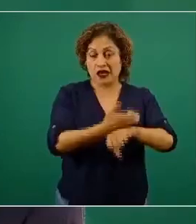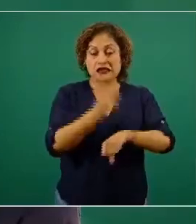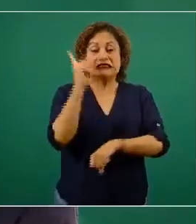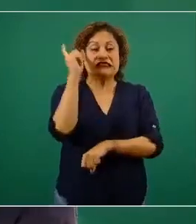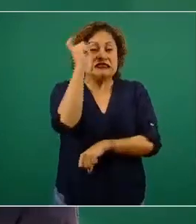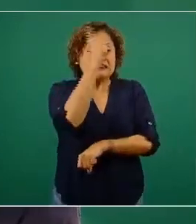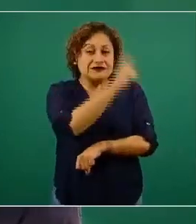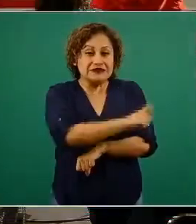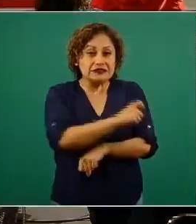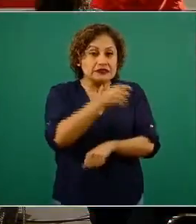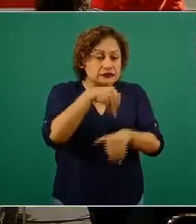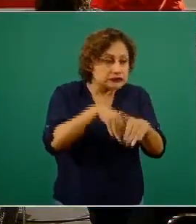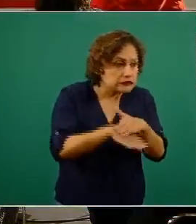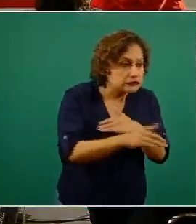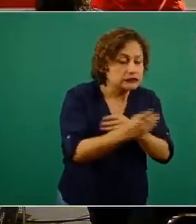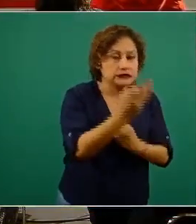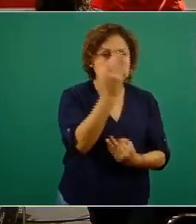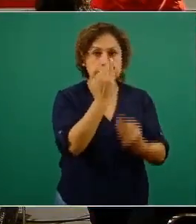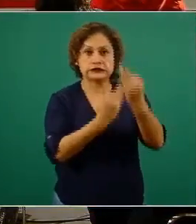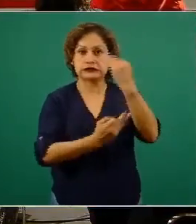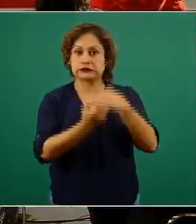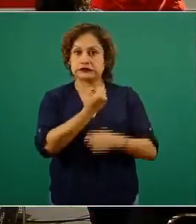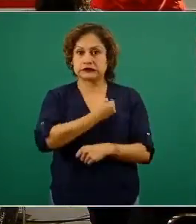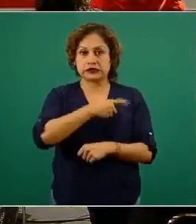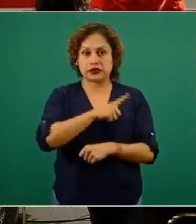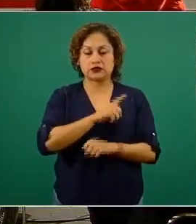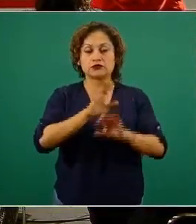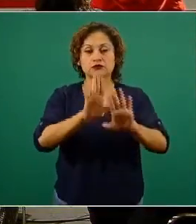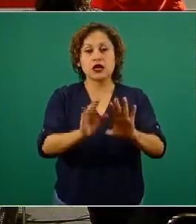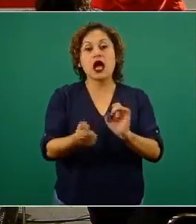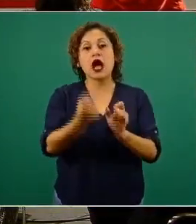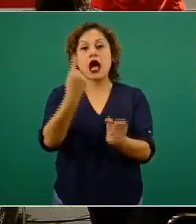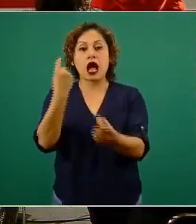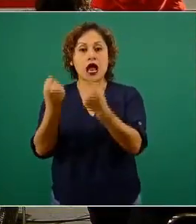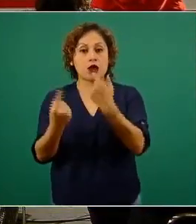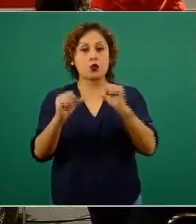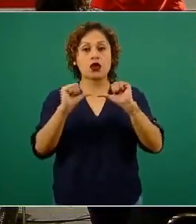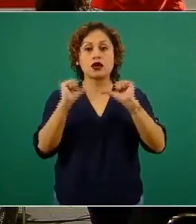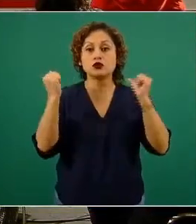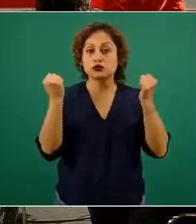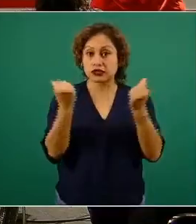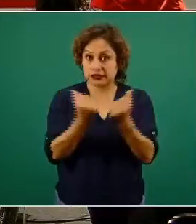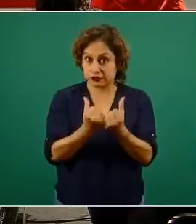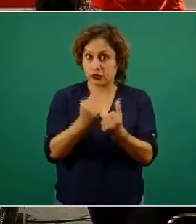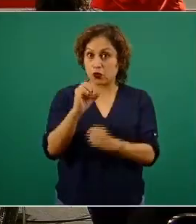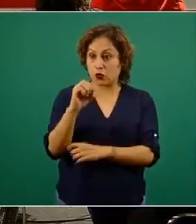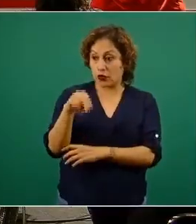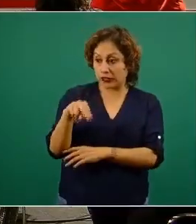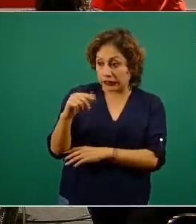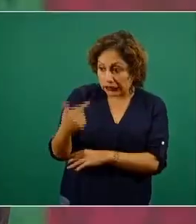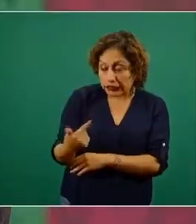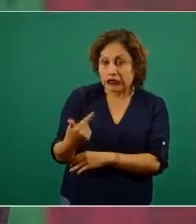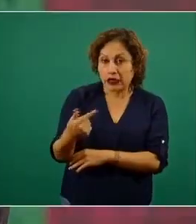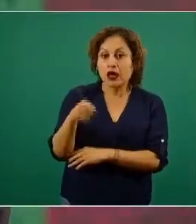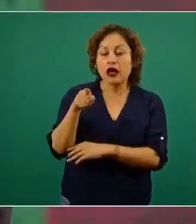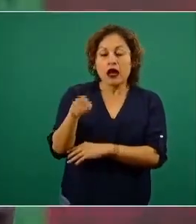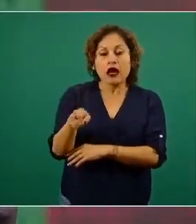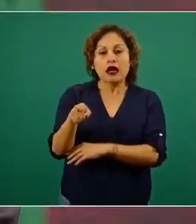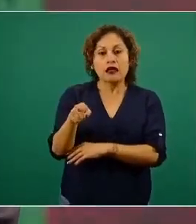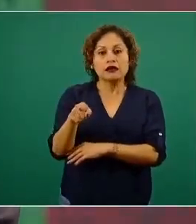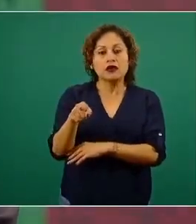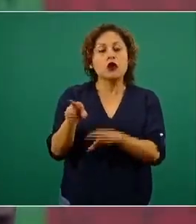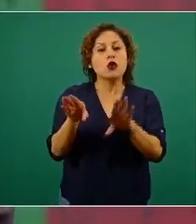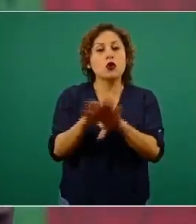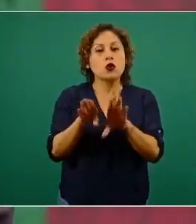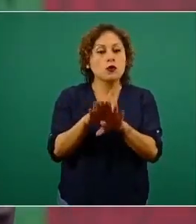Existen algunas organizaciones civiles que se encargan precisamente de facilitar este proceso de